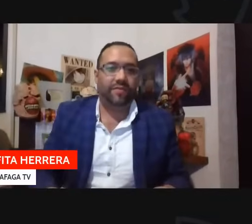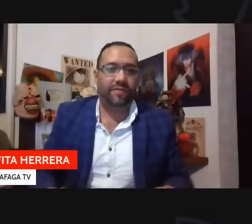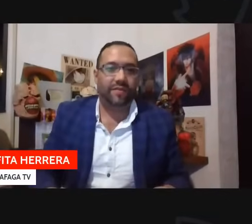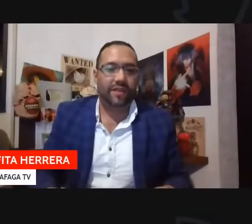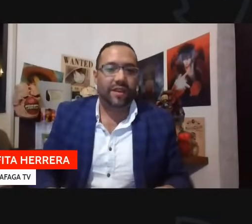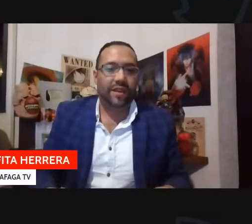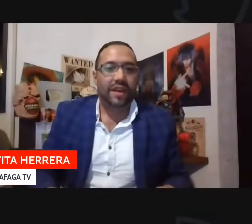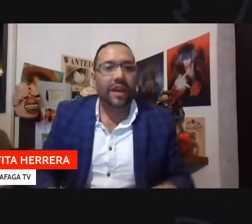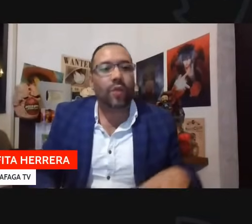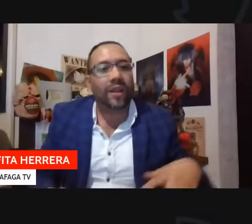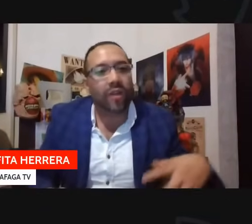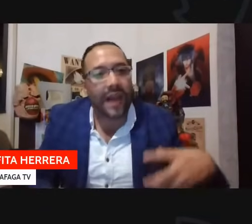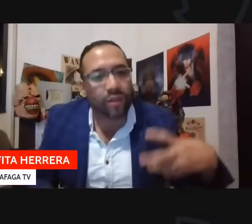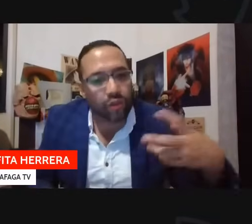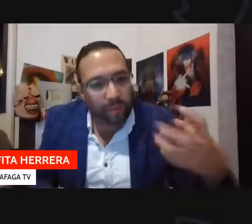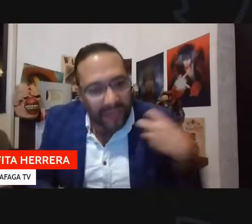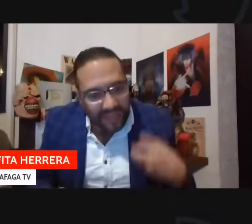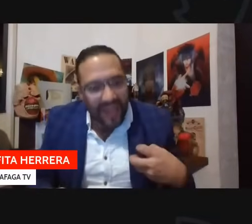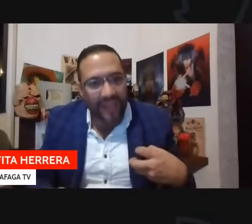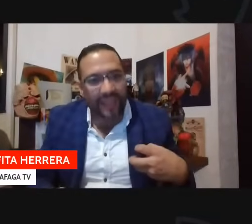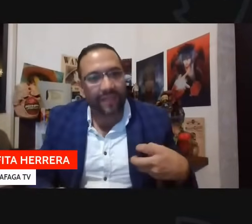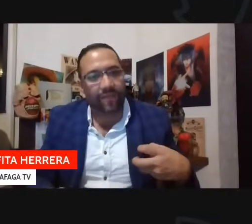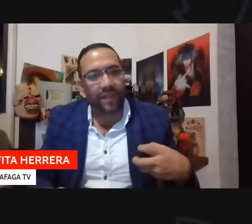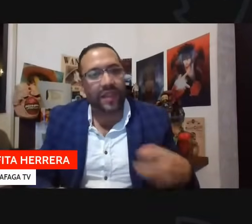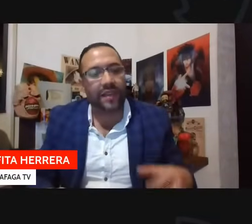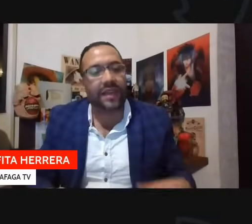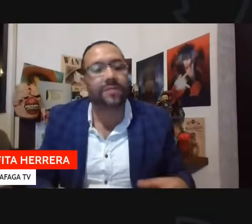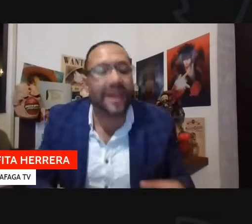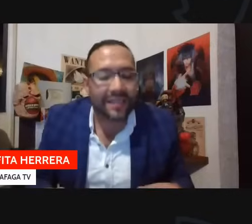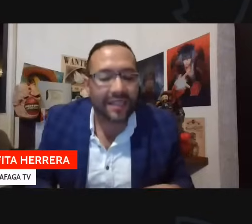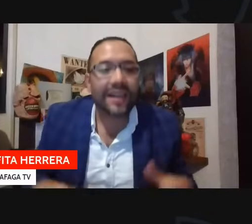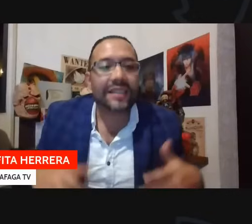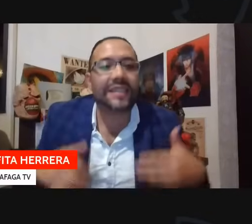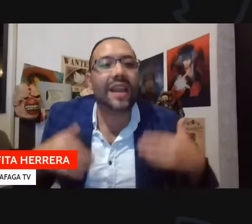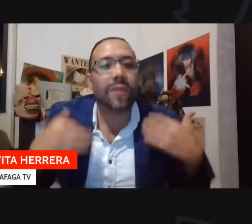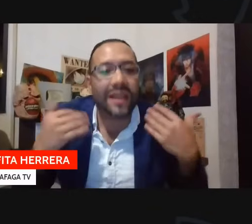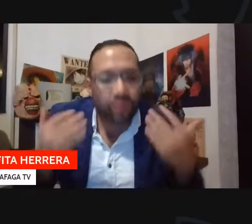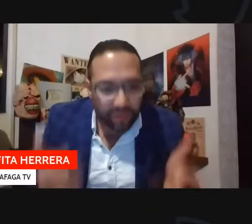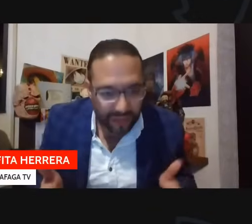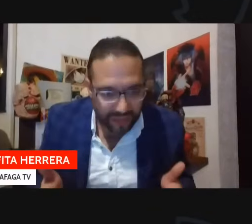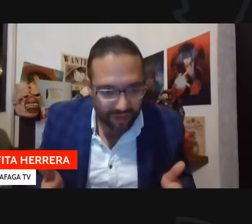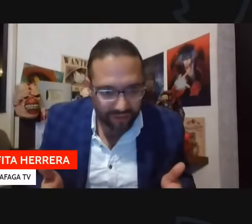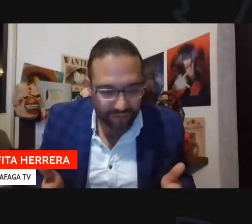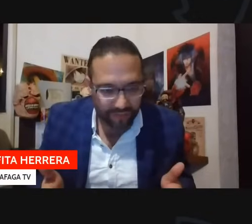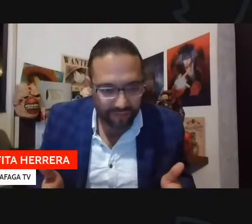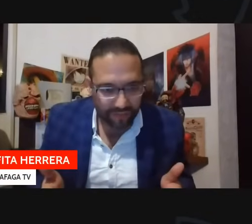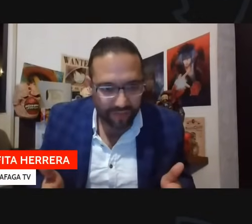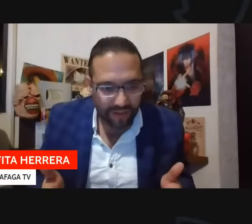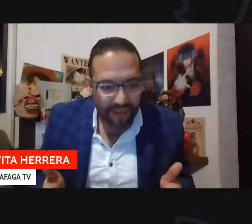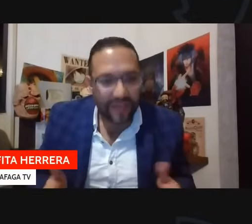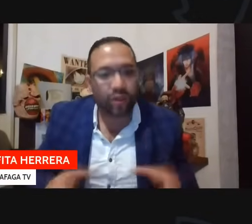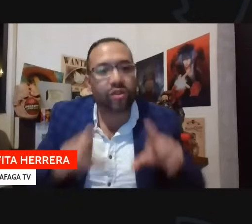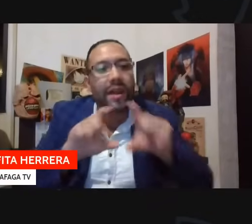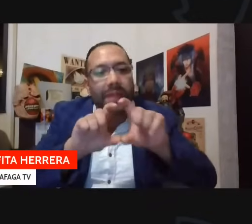esto. Y cuando la suspende alguien, es más, si se lo hubieran suspendido,